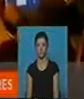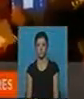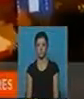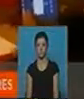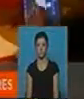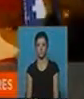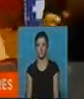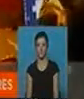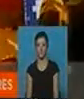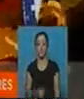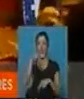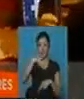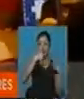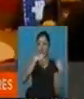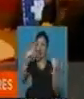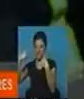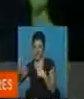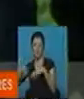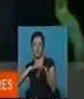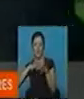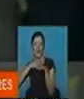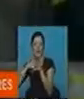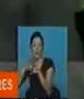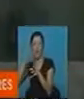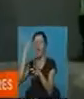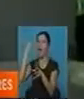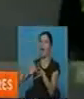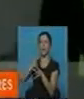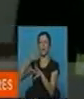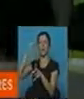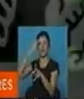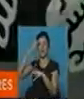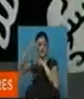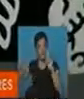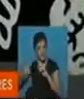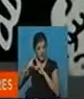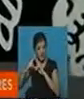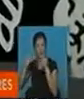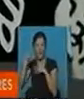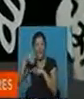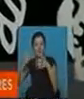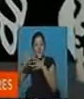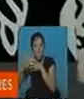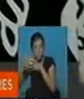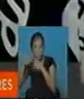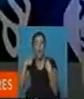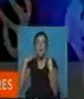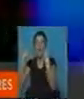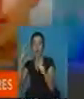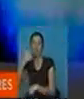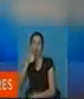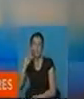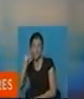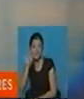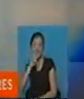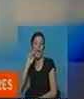Esto se diferencia por completo de ataques como los de 2015 en París, donde los perpetradores habían viajado a Siria e Irak y